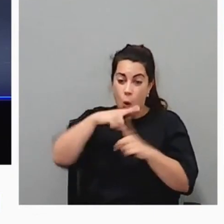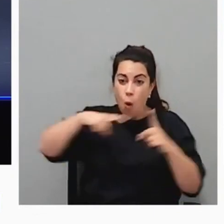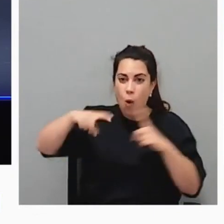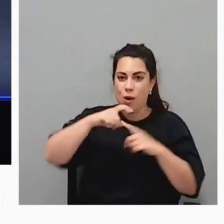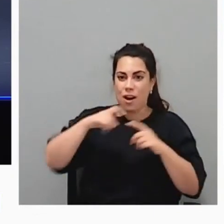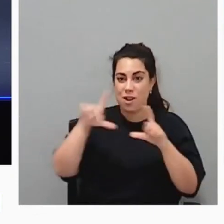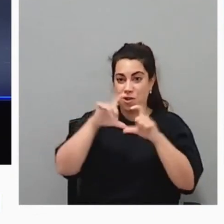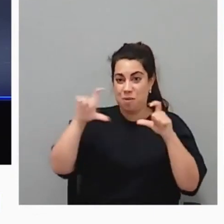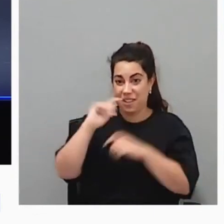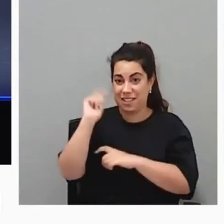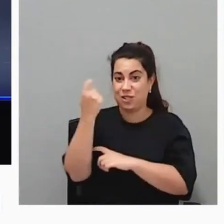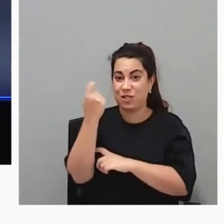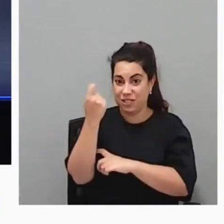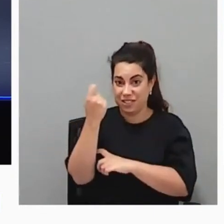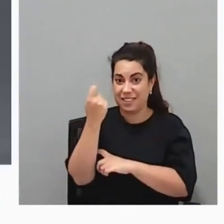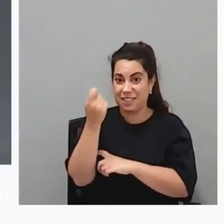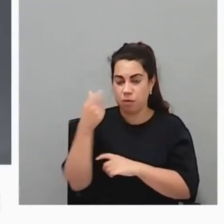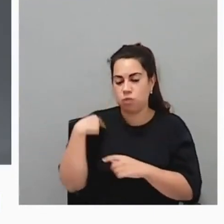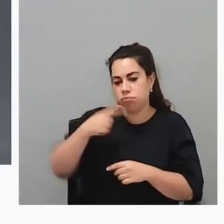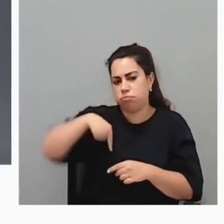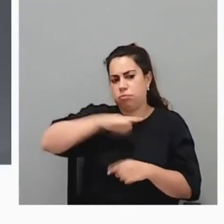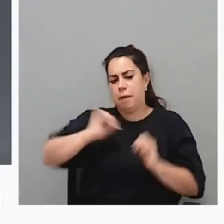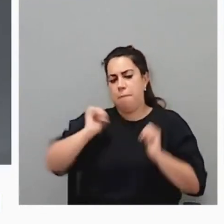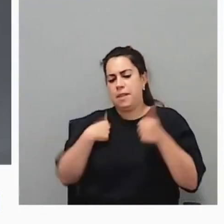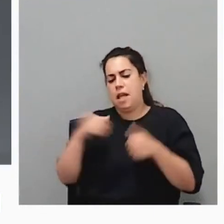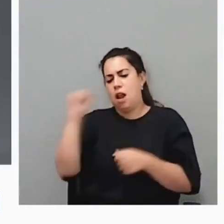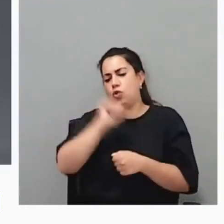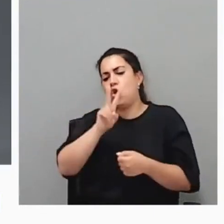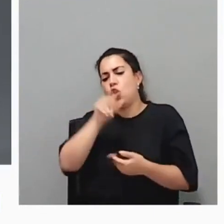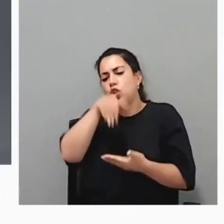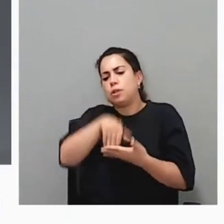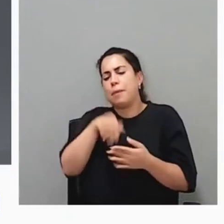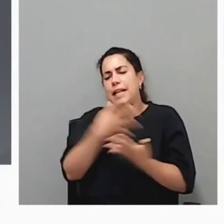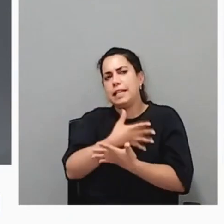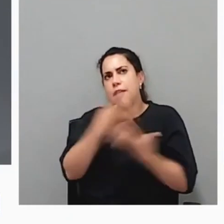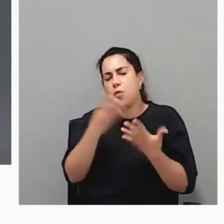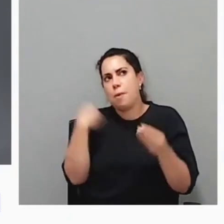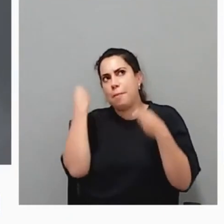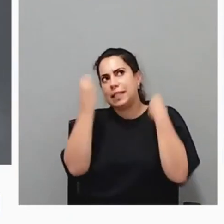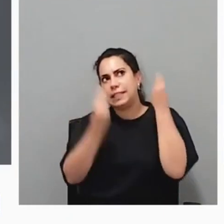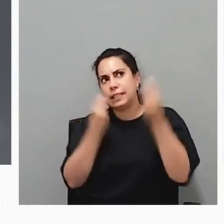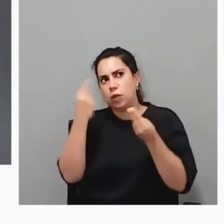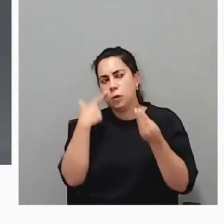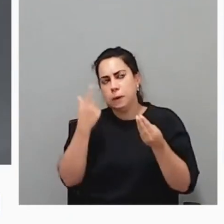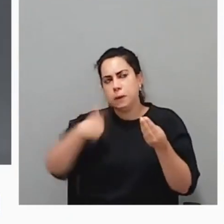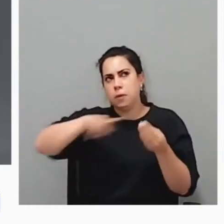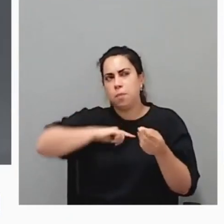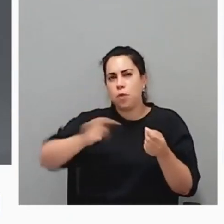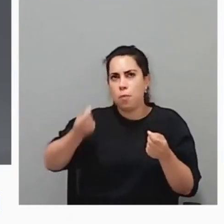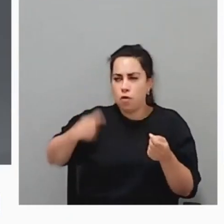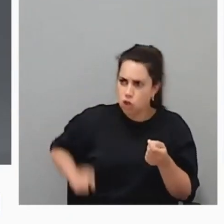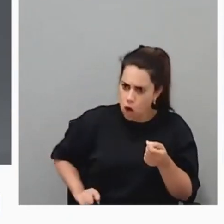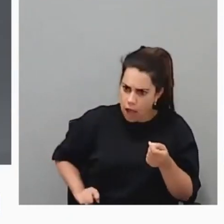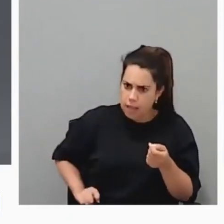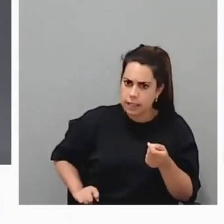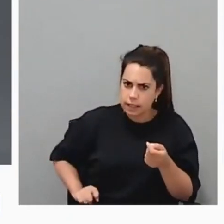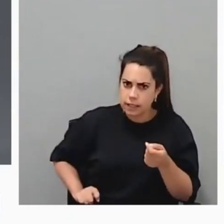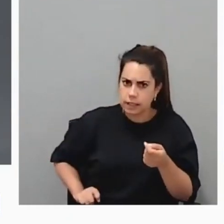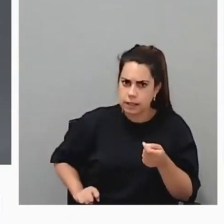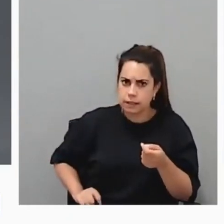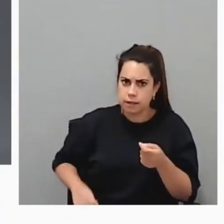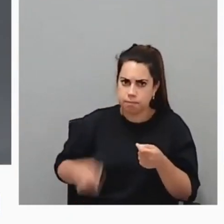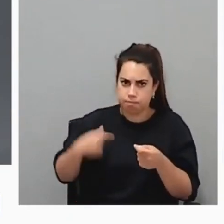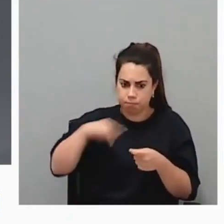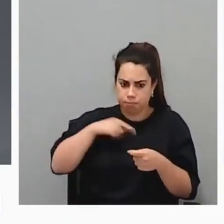el 2019 pensando, somos profesionales, llevamos una carrera, ¿no?, en la parte de